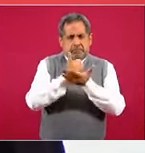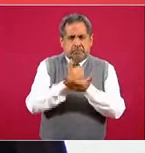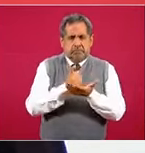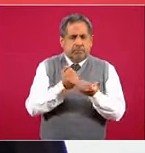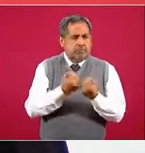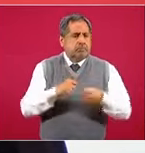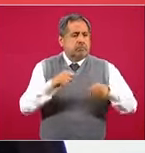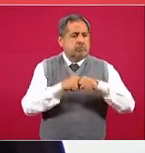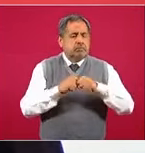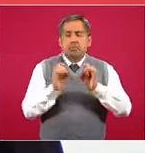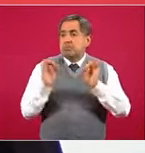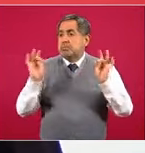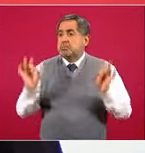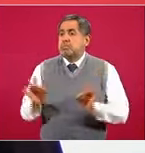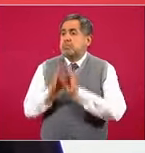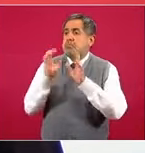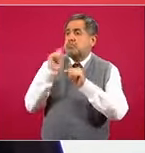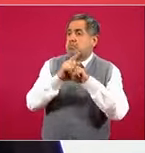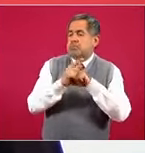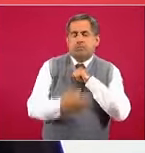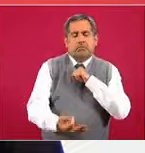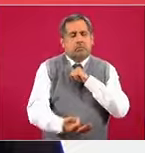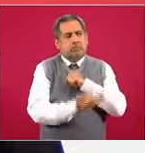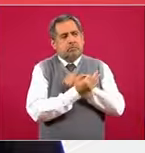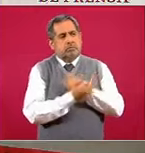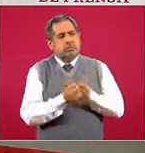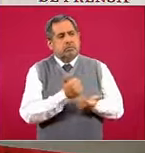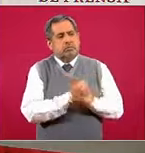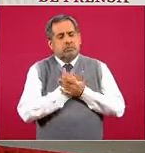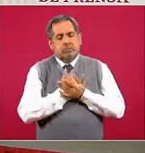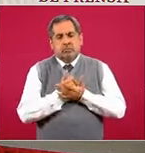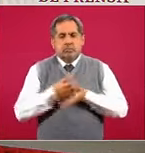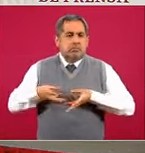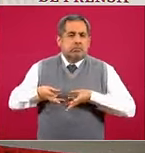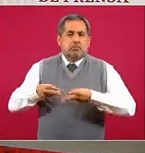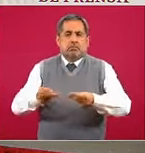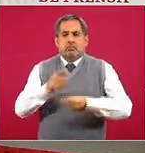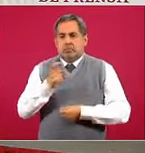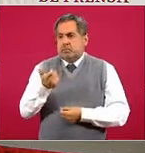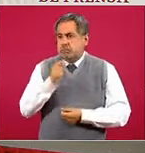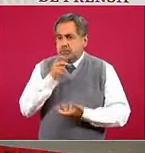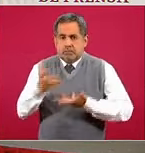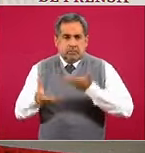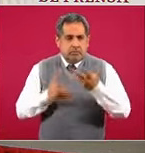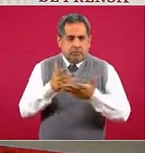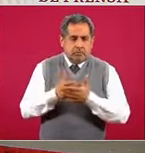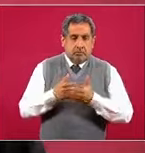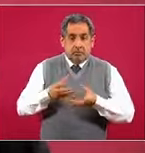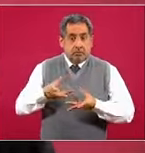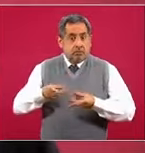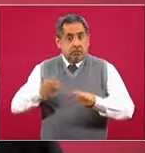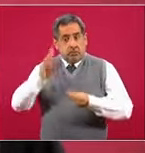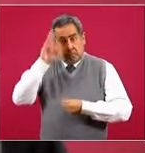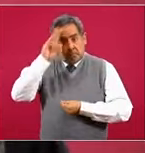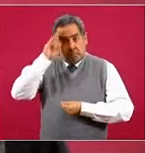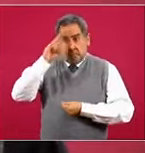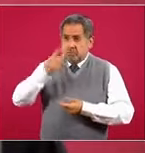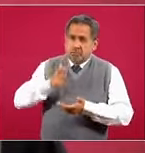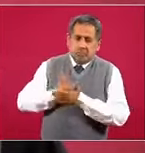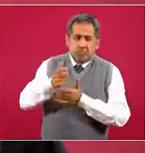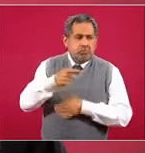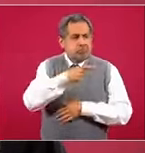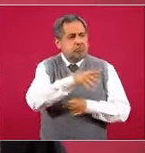a prevenir en un momento determinado, a lo mejor un gasto inesperado o un gasto que pudiera ser muy difícil de